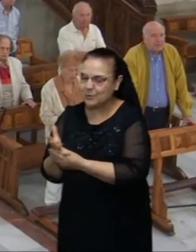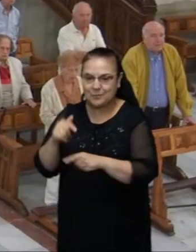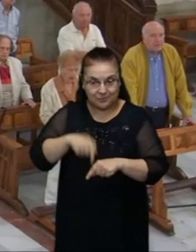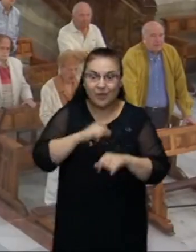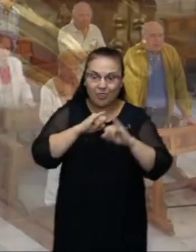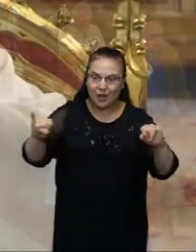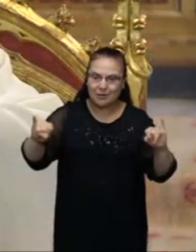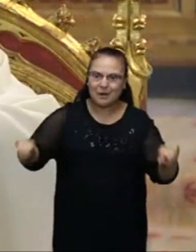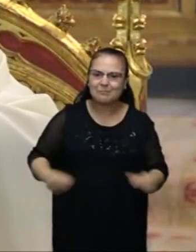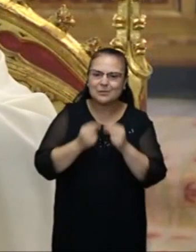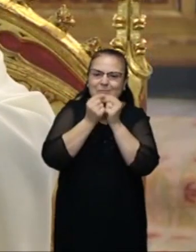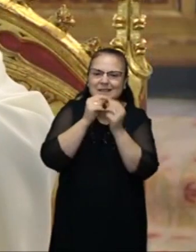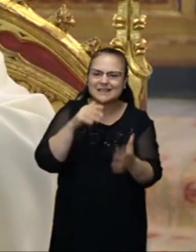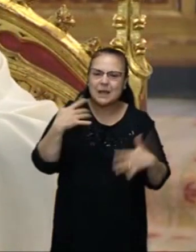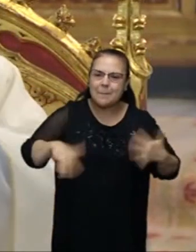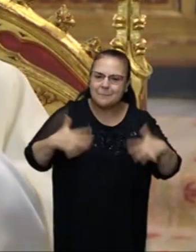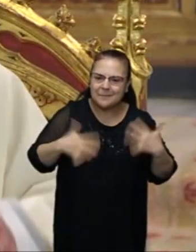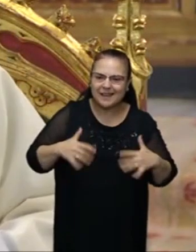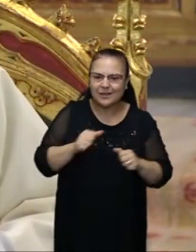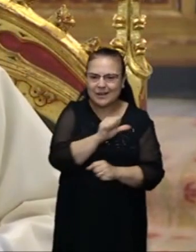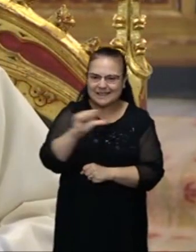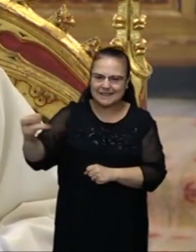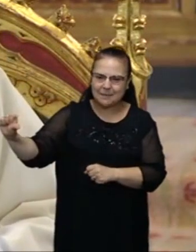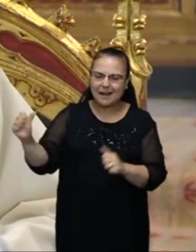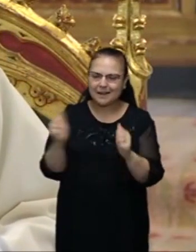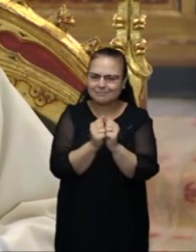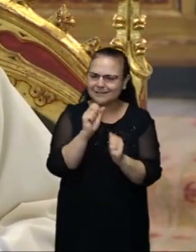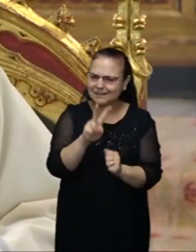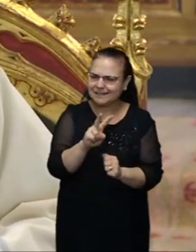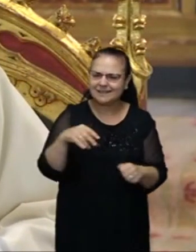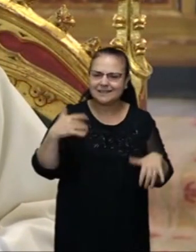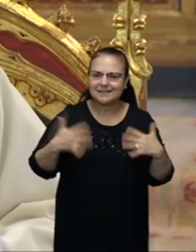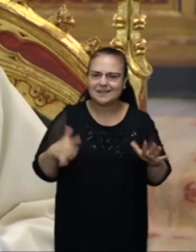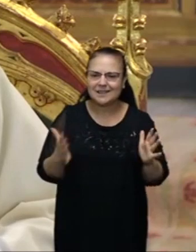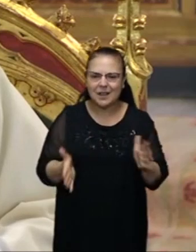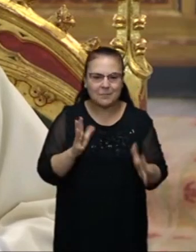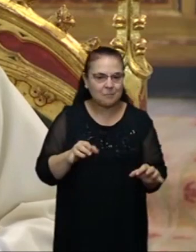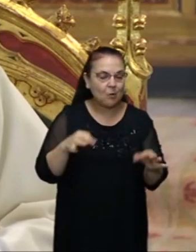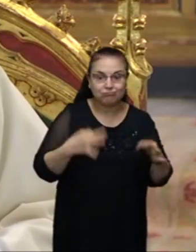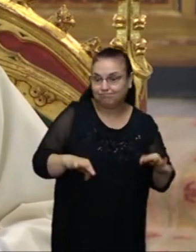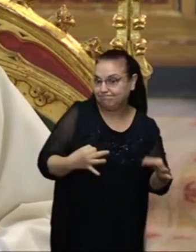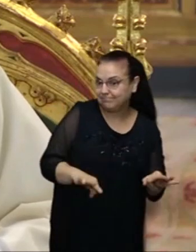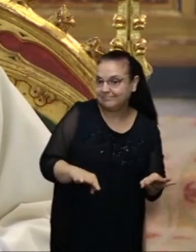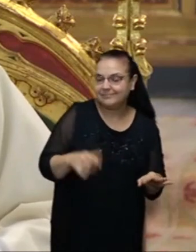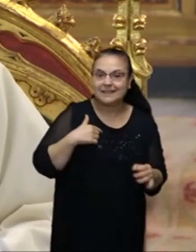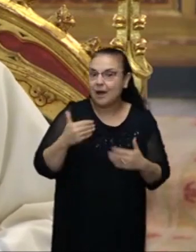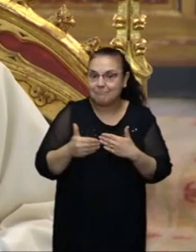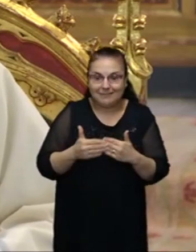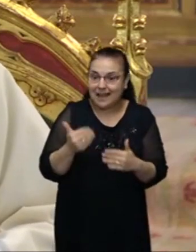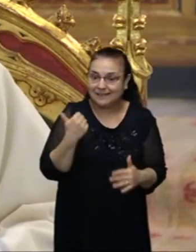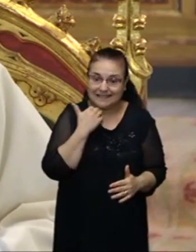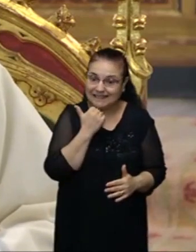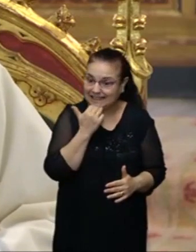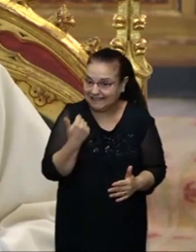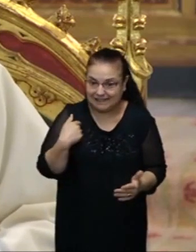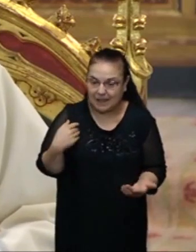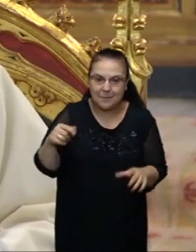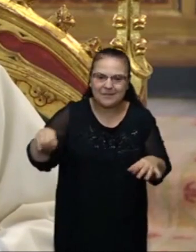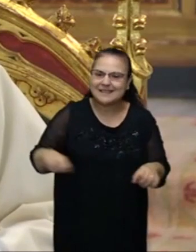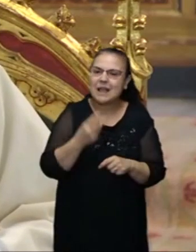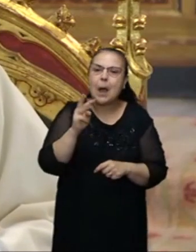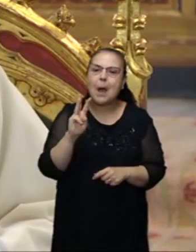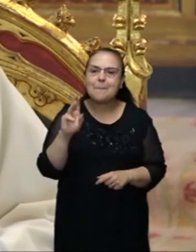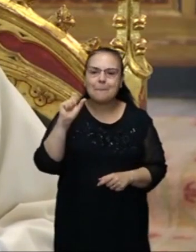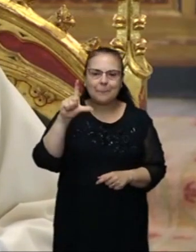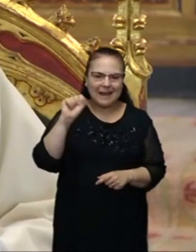Celebramos la Santa Misa en este miércoles de la semana 27ª del tiempo ordinario. Estamos a las puertas del Pilar, esta celebración que